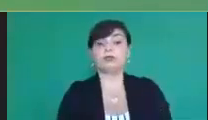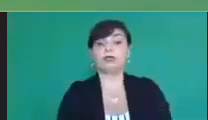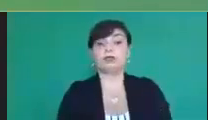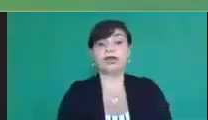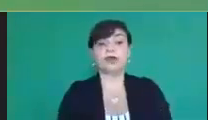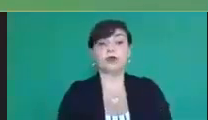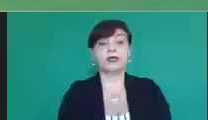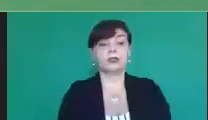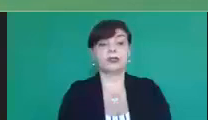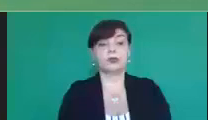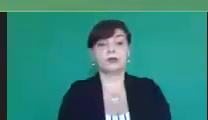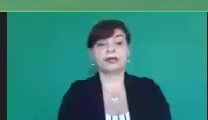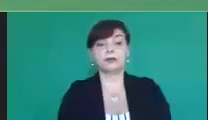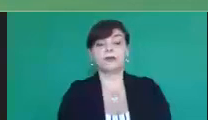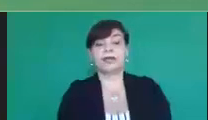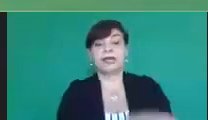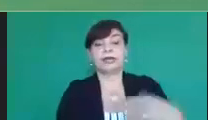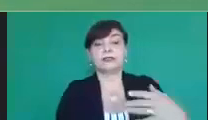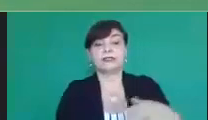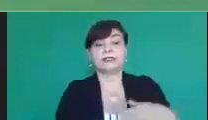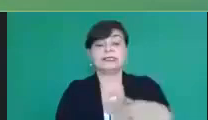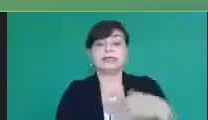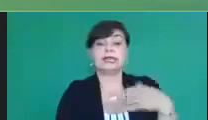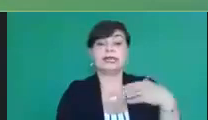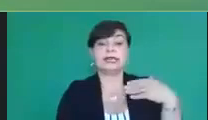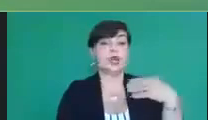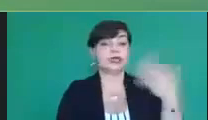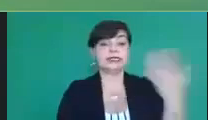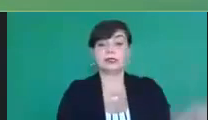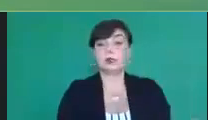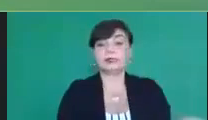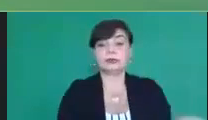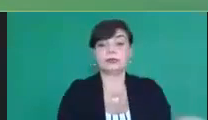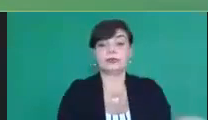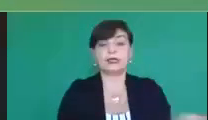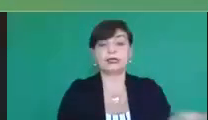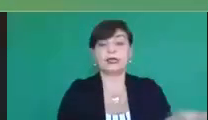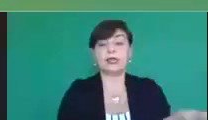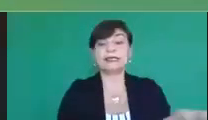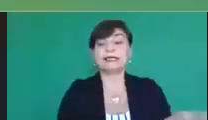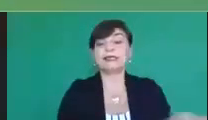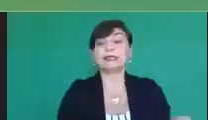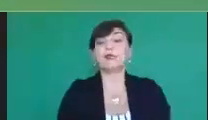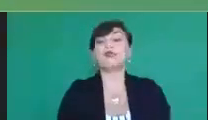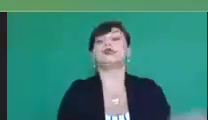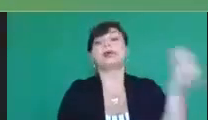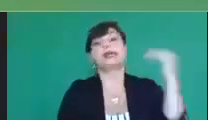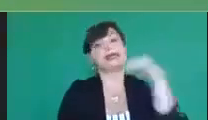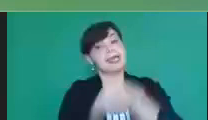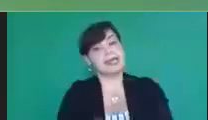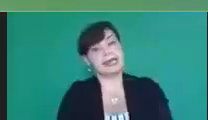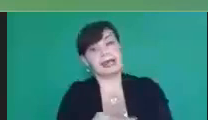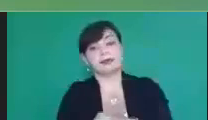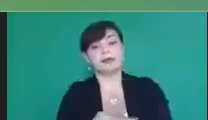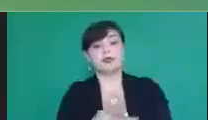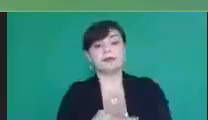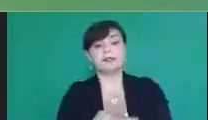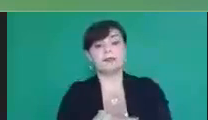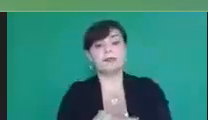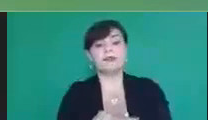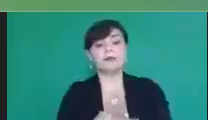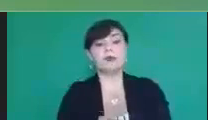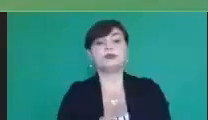8.7% era lo que no se cumplía. Entonces, lo que se cumple está muy bien. Interesa mucho saber qué eran los